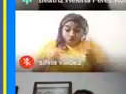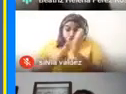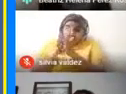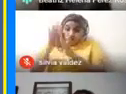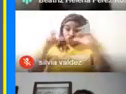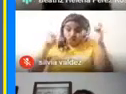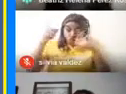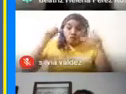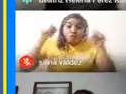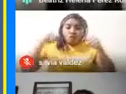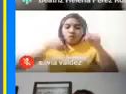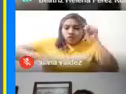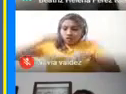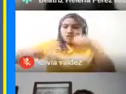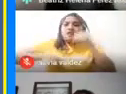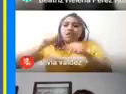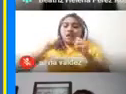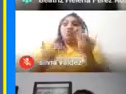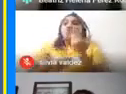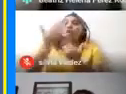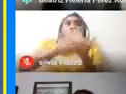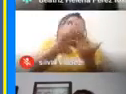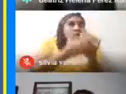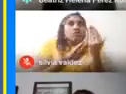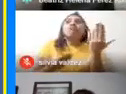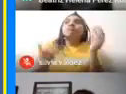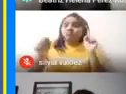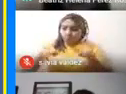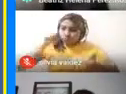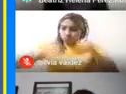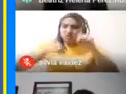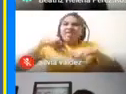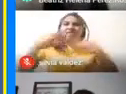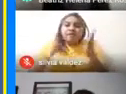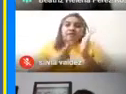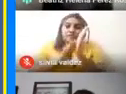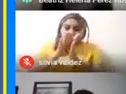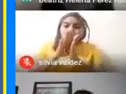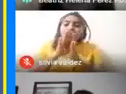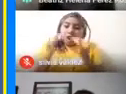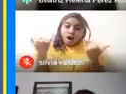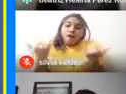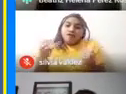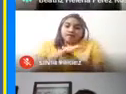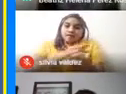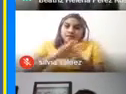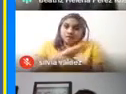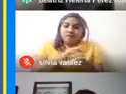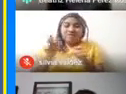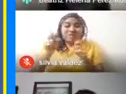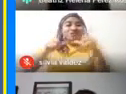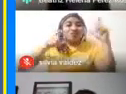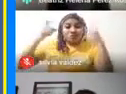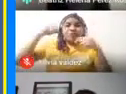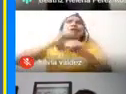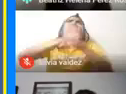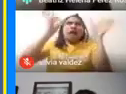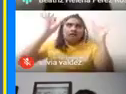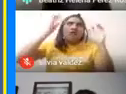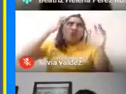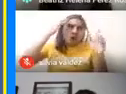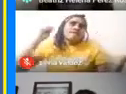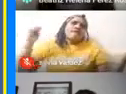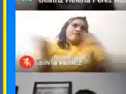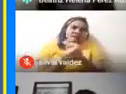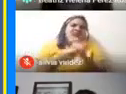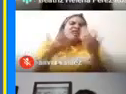tengamos posibilidades de innovar y posibilidades de subsistir en este momento. El turismo, claro que va a cambiar